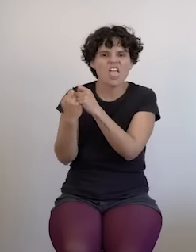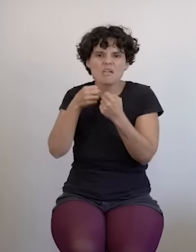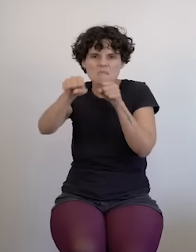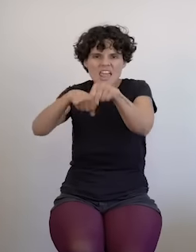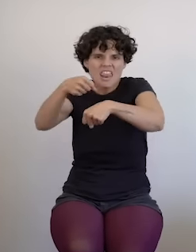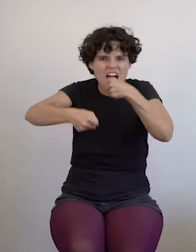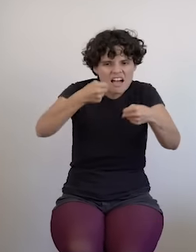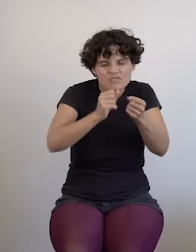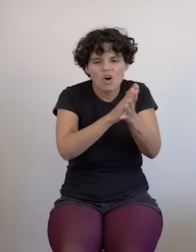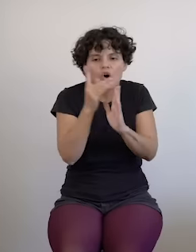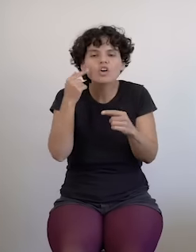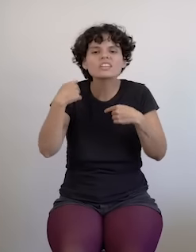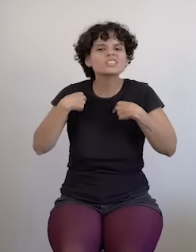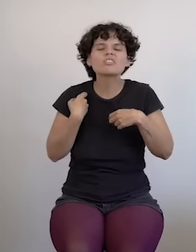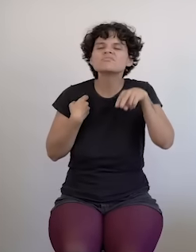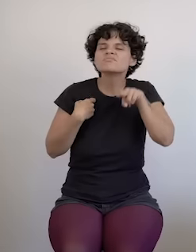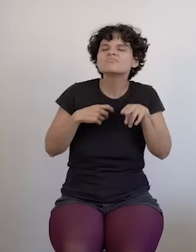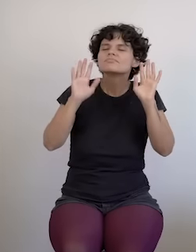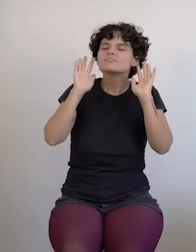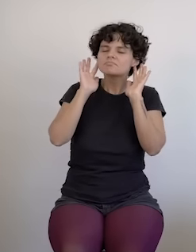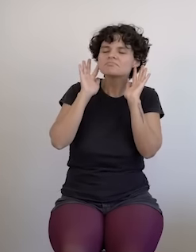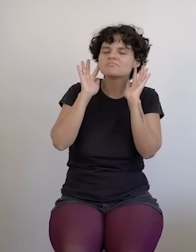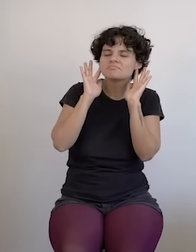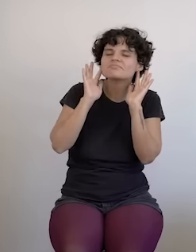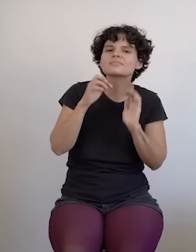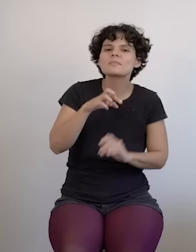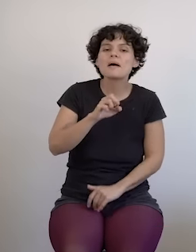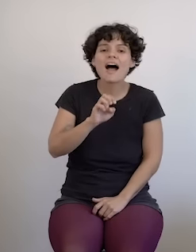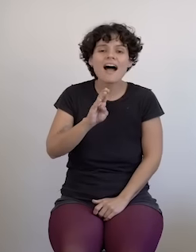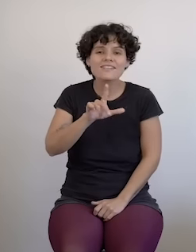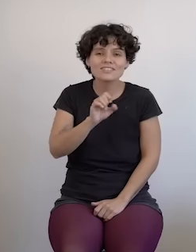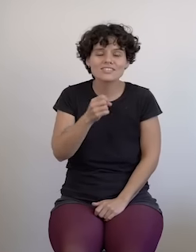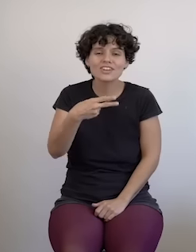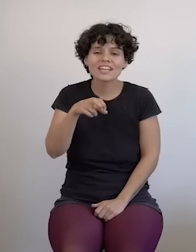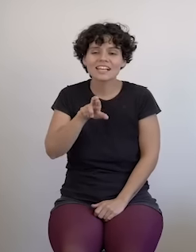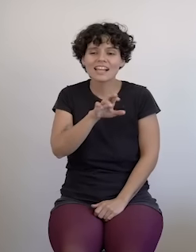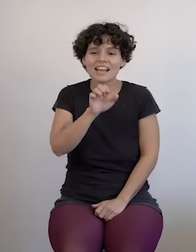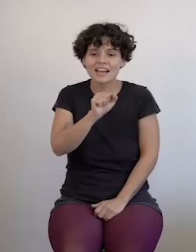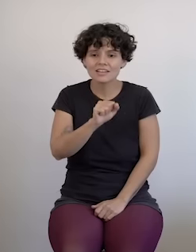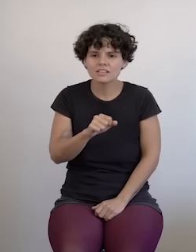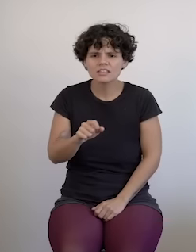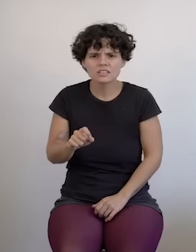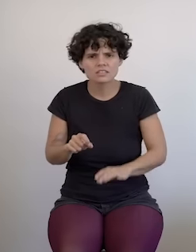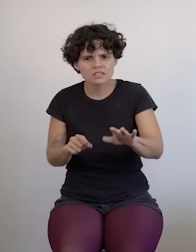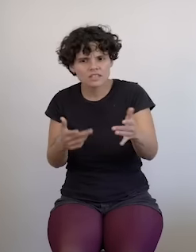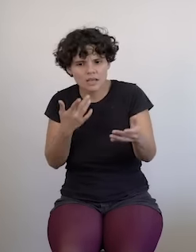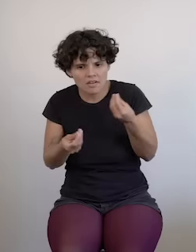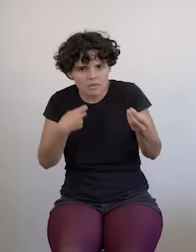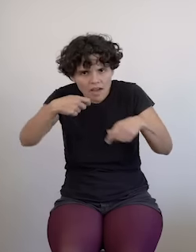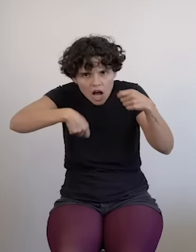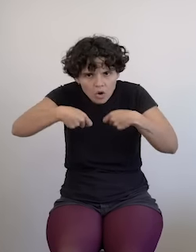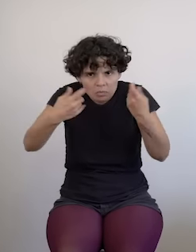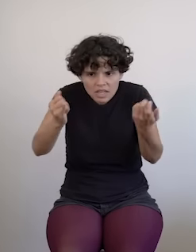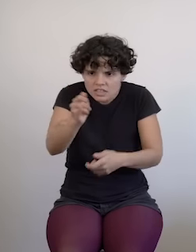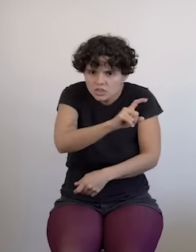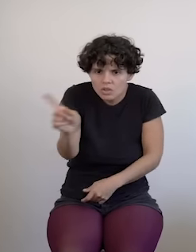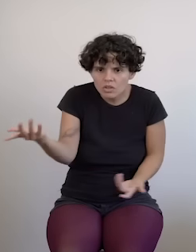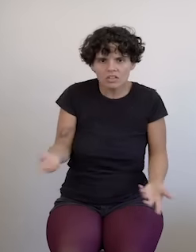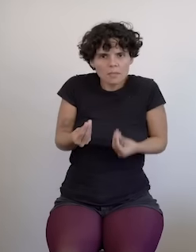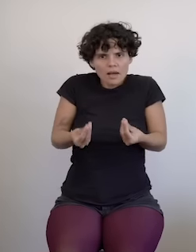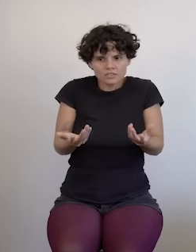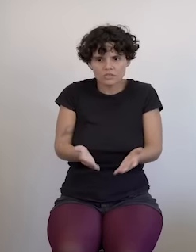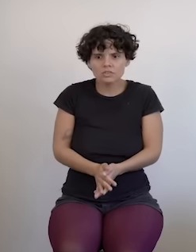estáis peleando, pegando y yo escuchando la música. Pablo Herrera ahora que al loco. Pablo Herrera. Pablo Herrera ahora que al loco. Sí, de la ficha Pablo Herrera. Oye, ¿están a comer o